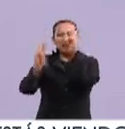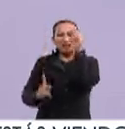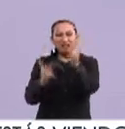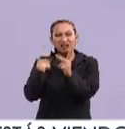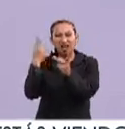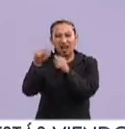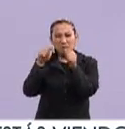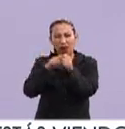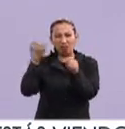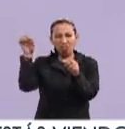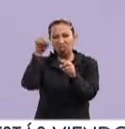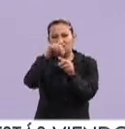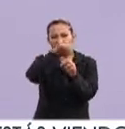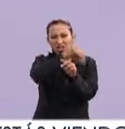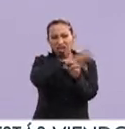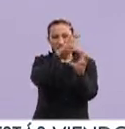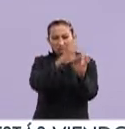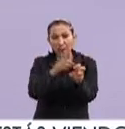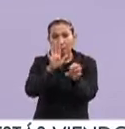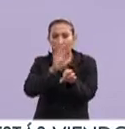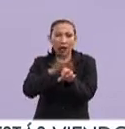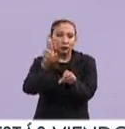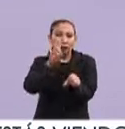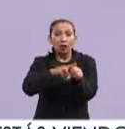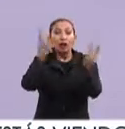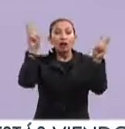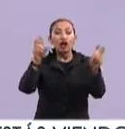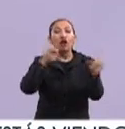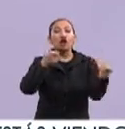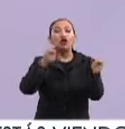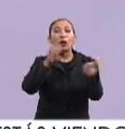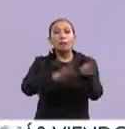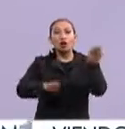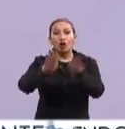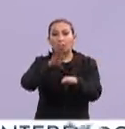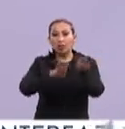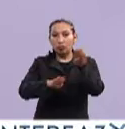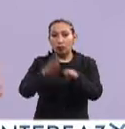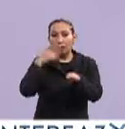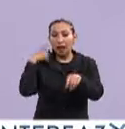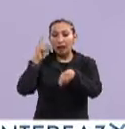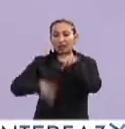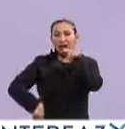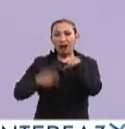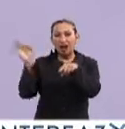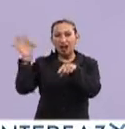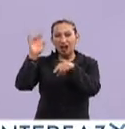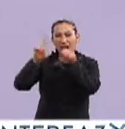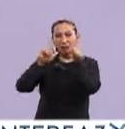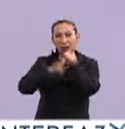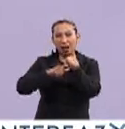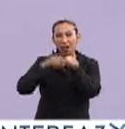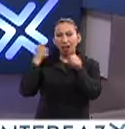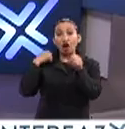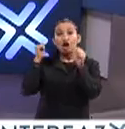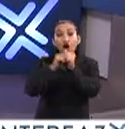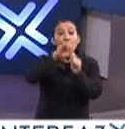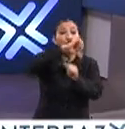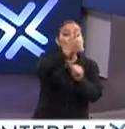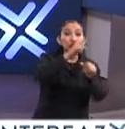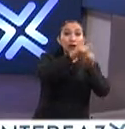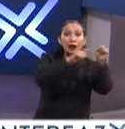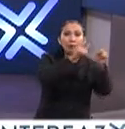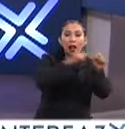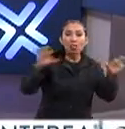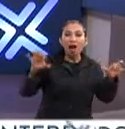Una alternativa pues más natural. Se llama control biológico, o sea, combatir las plagas con insectos a través de un